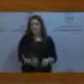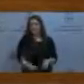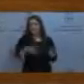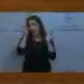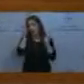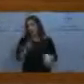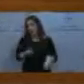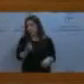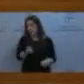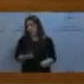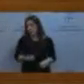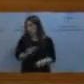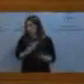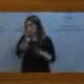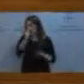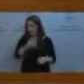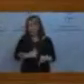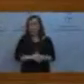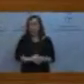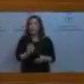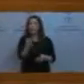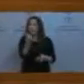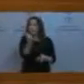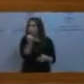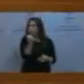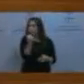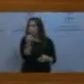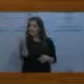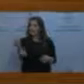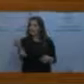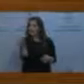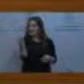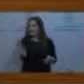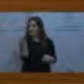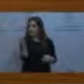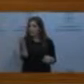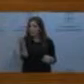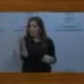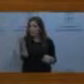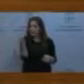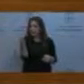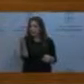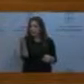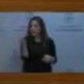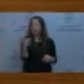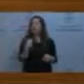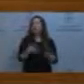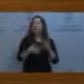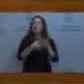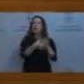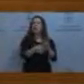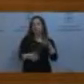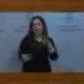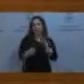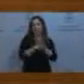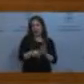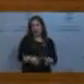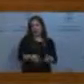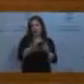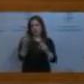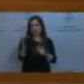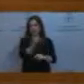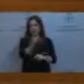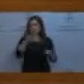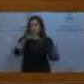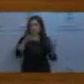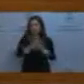Pero, claro, las perras tienen que tener un cauce legal, sobre todo legal para lo que estamos hablando, que son muchos